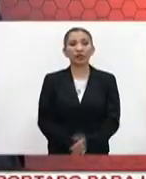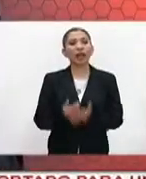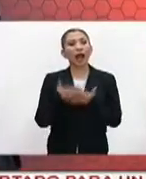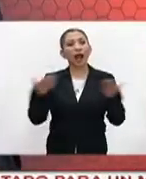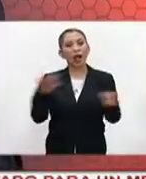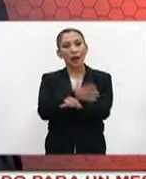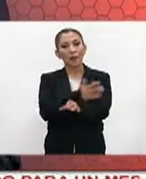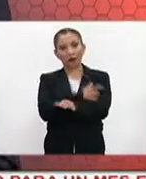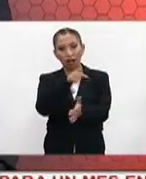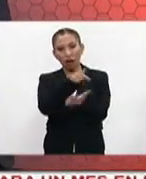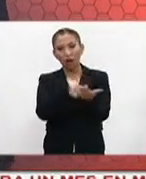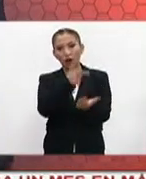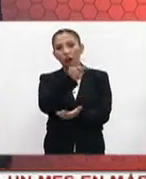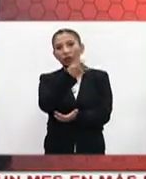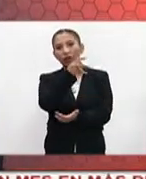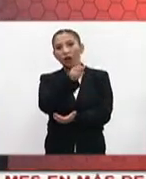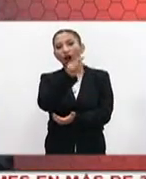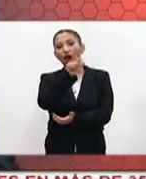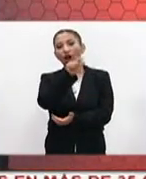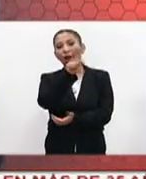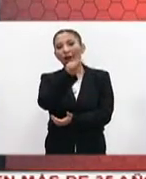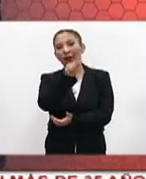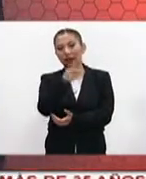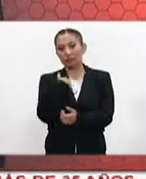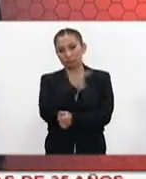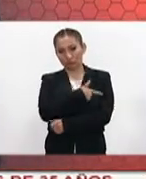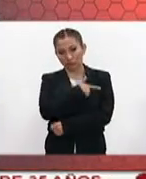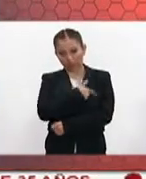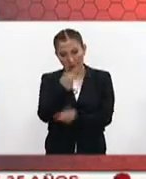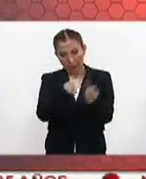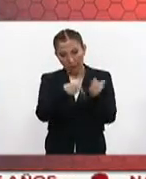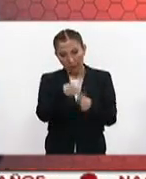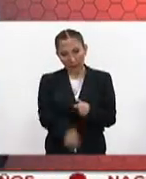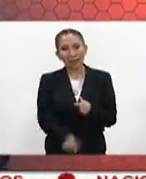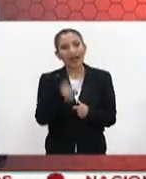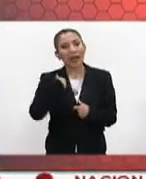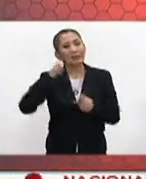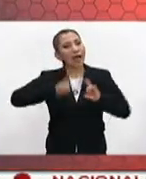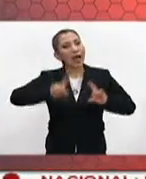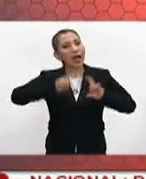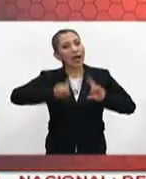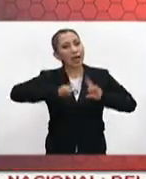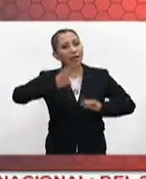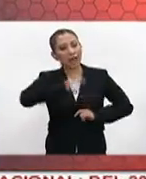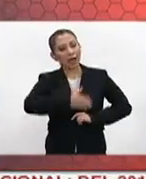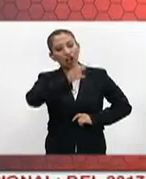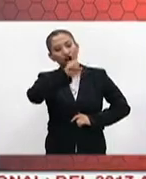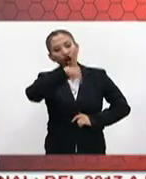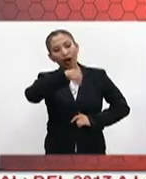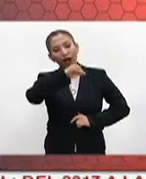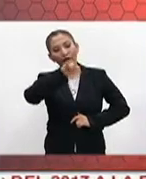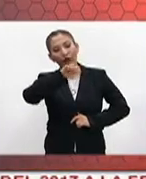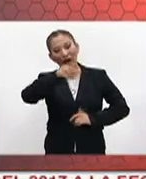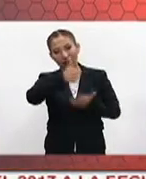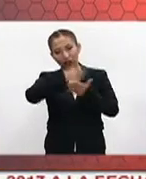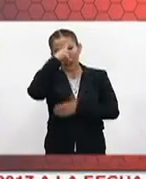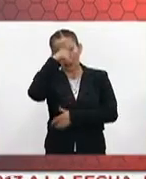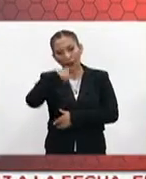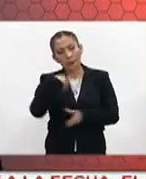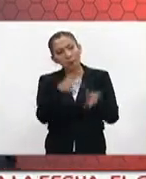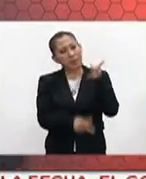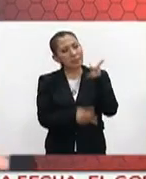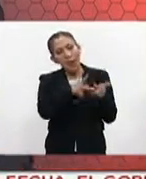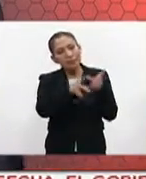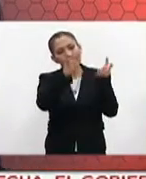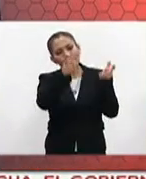Y ahora nos acompaña en el estudio Gustavo López Mendoza. Es un placer tenerlo nuevamente por acá. Él es gerente de la CONAFOR en la Ciudad de México, con quien